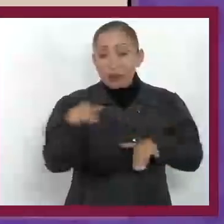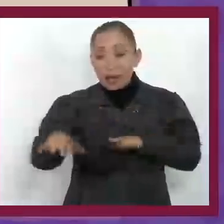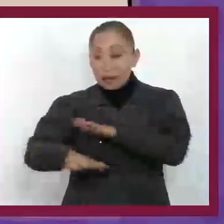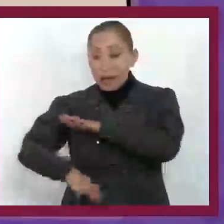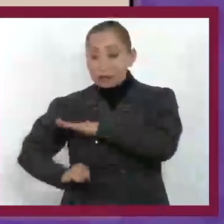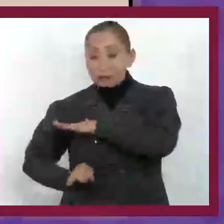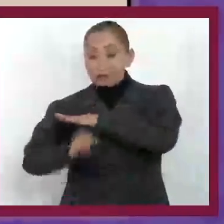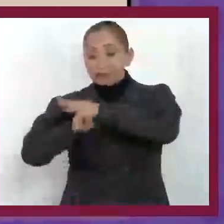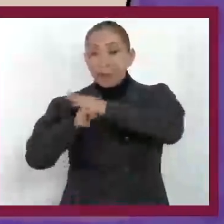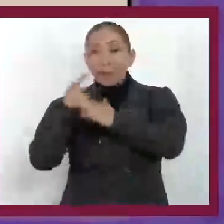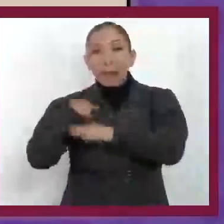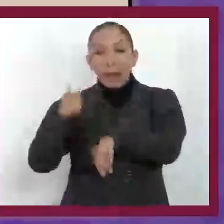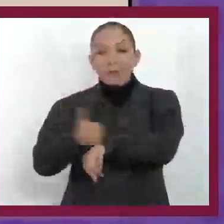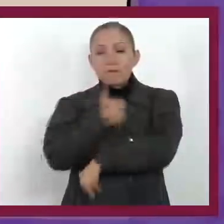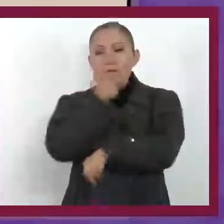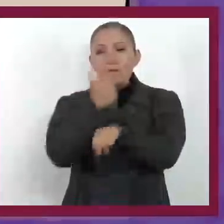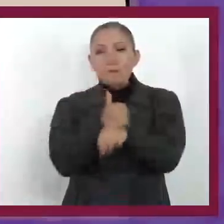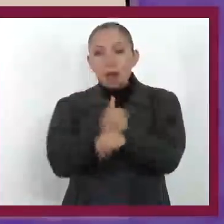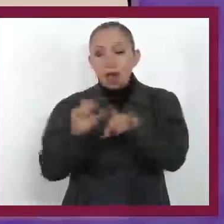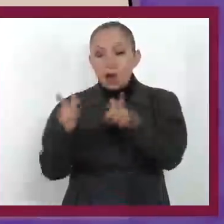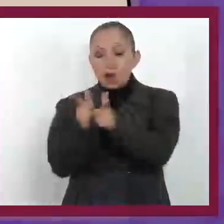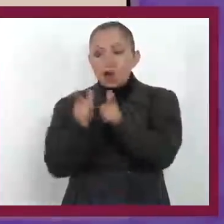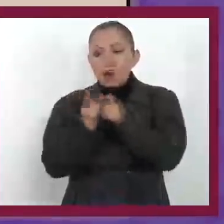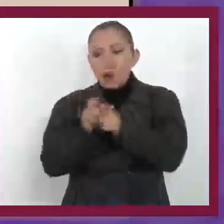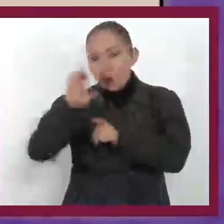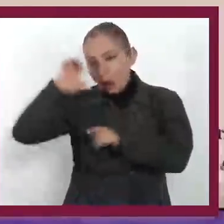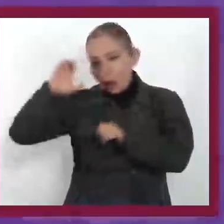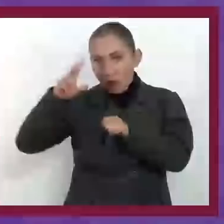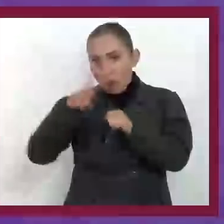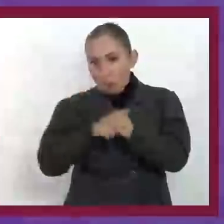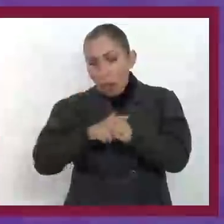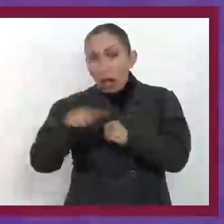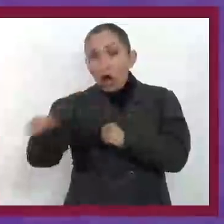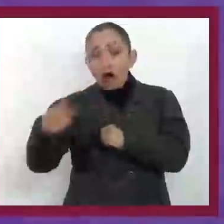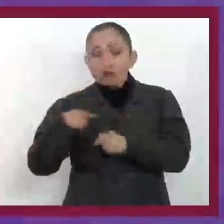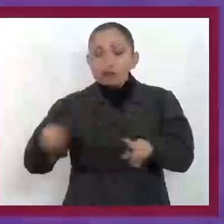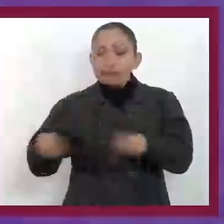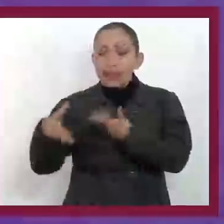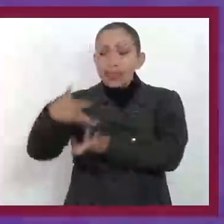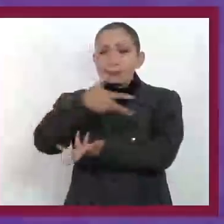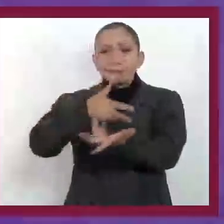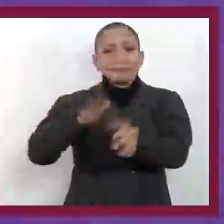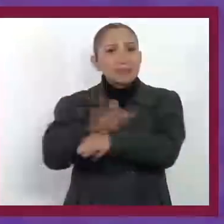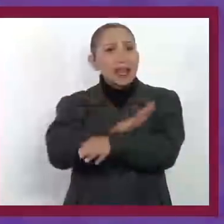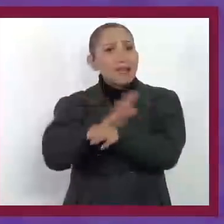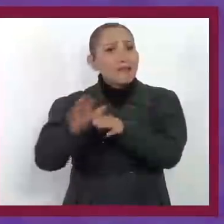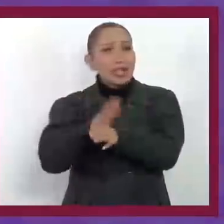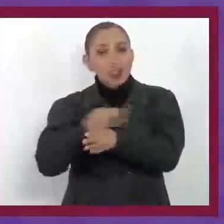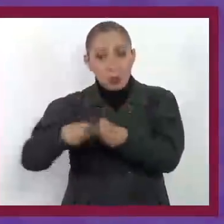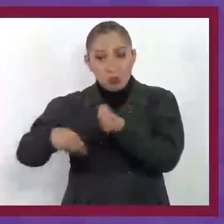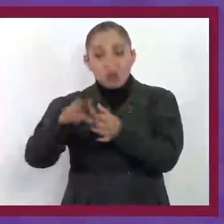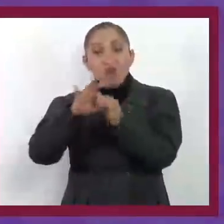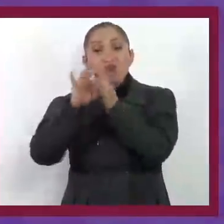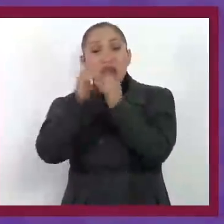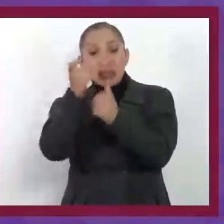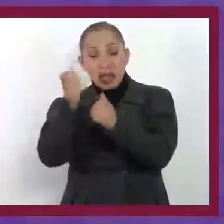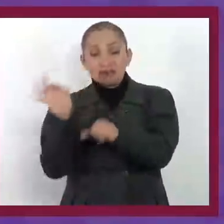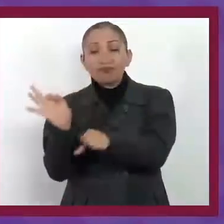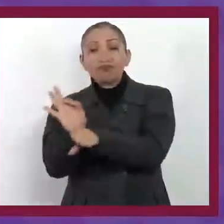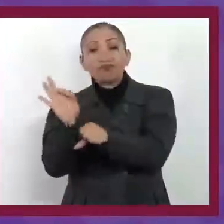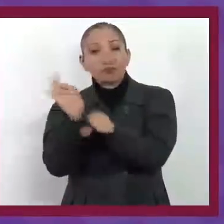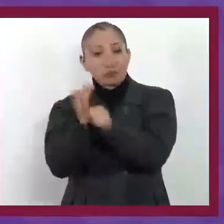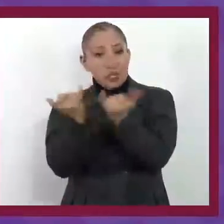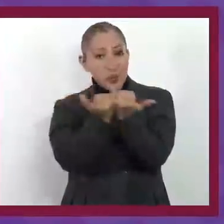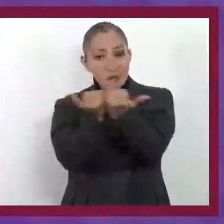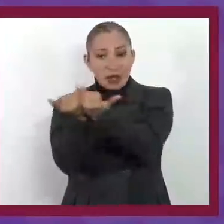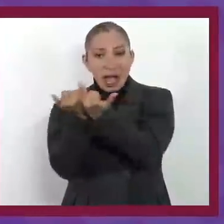las bases para el establecimiento de la Comunidad Europea, con un mercado que favoreció la unión económica, la seguridad